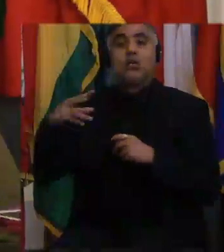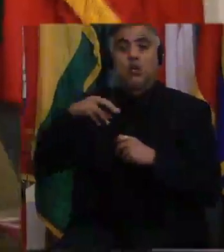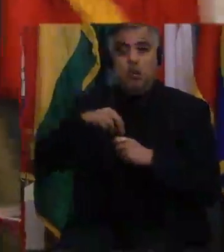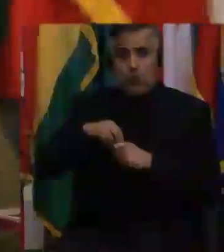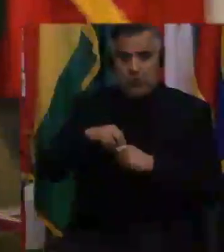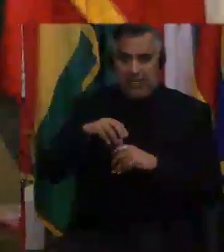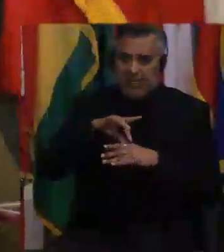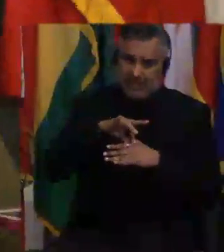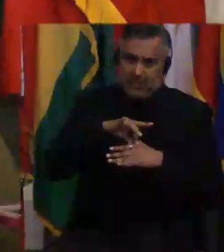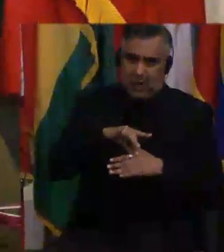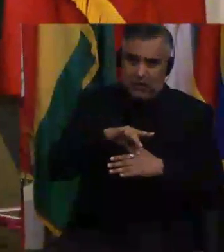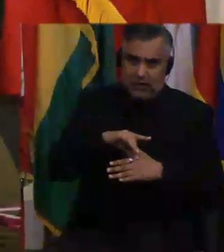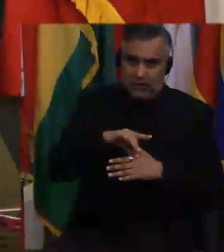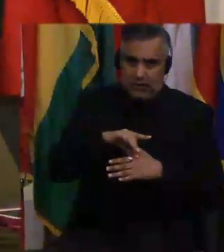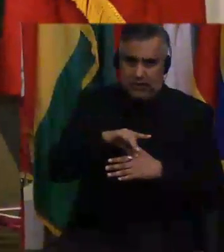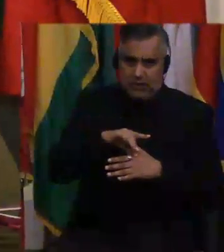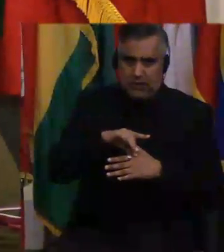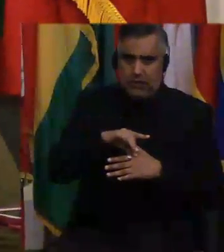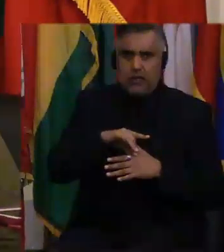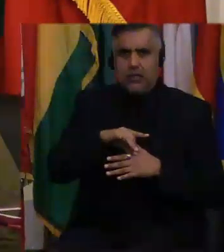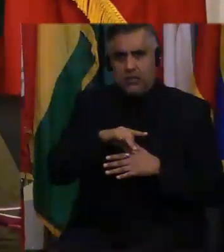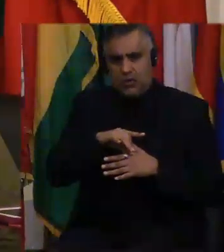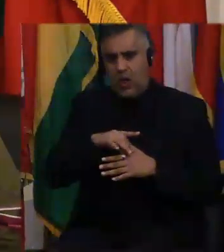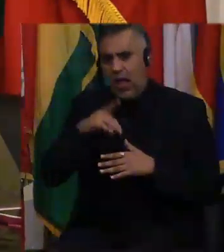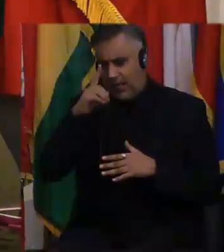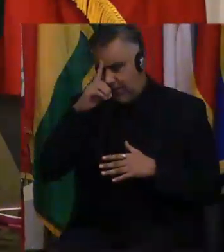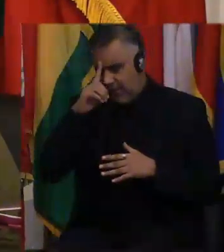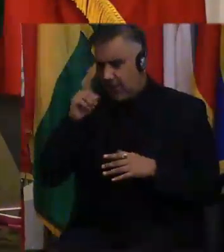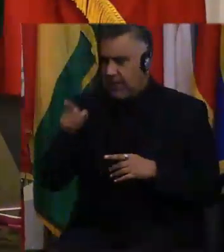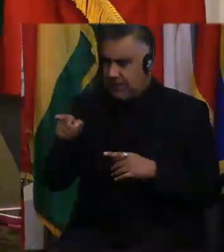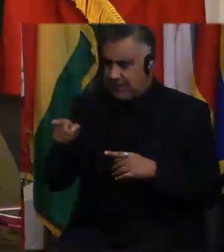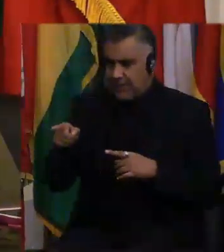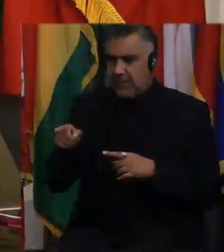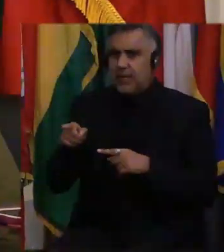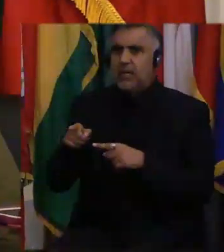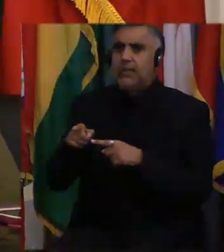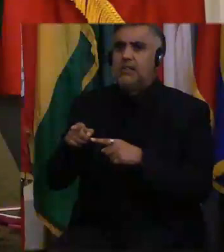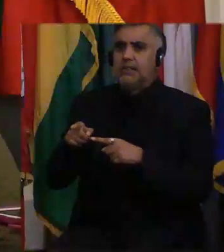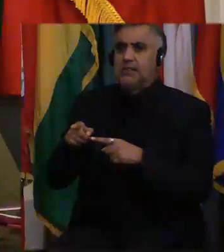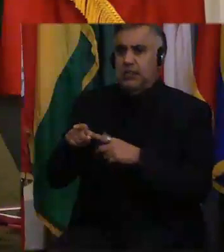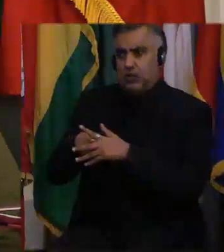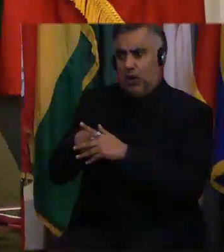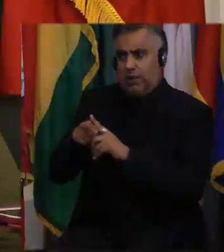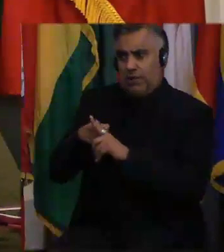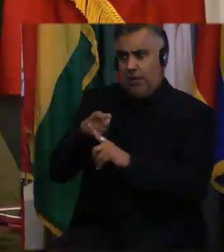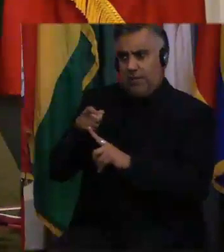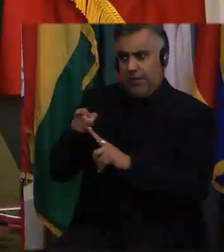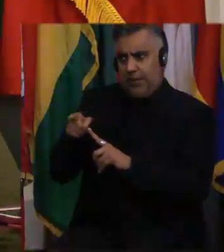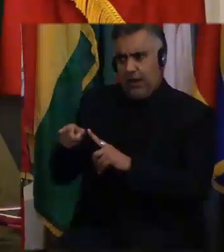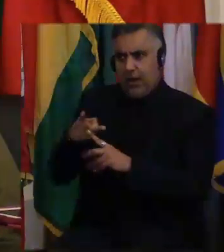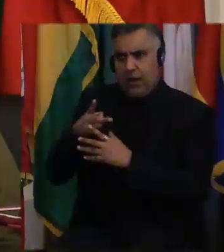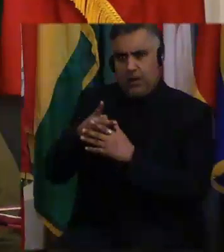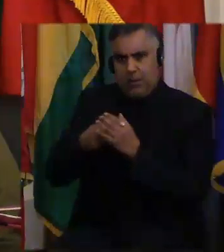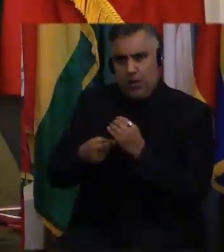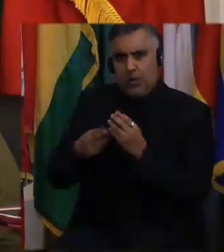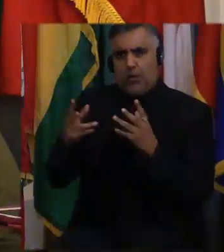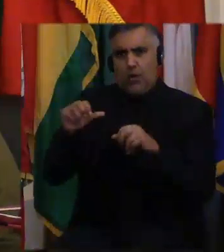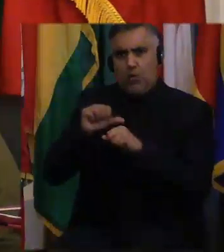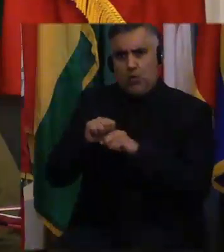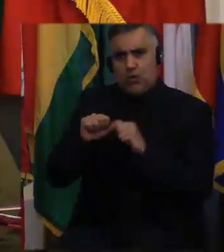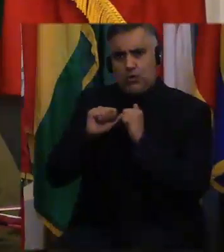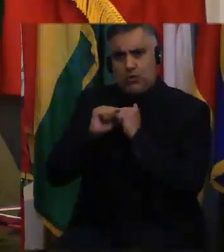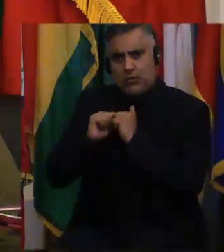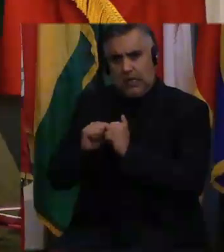que, eso nace de una manera conjunta. Cuando se establece el MESEGBI, se decide formar el comité